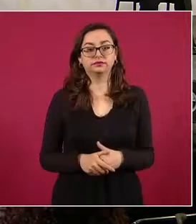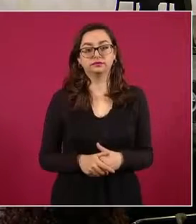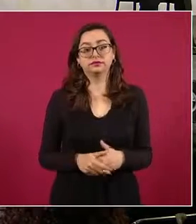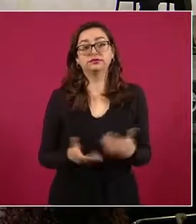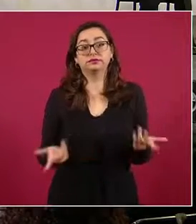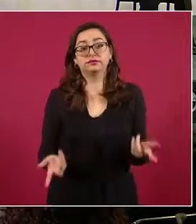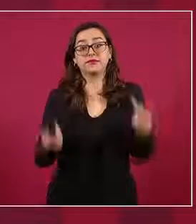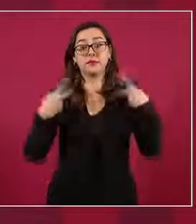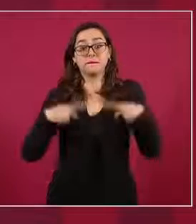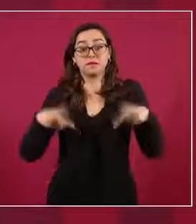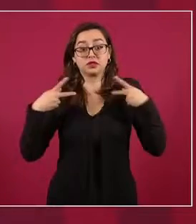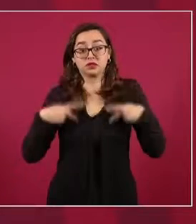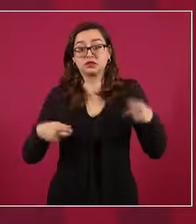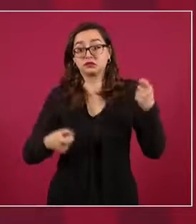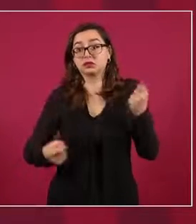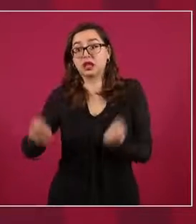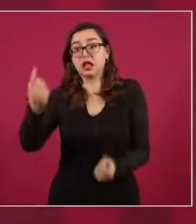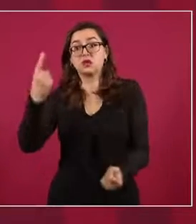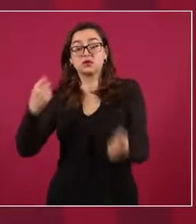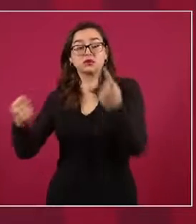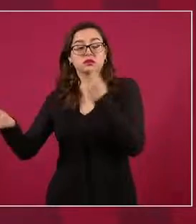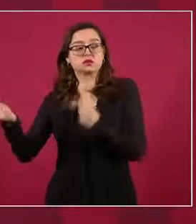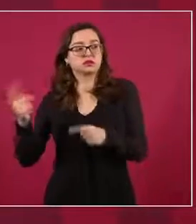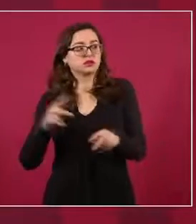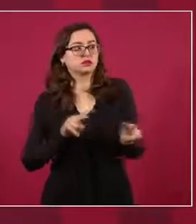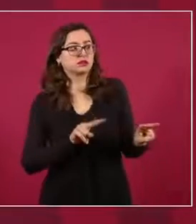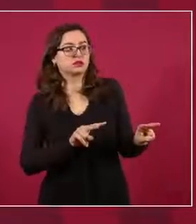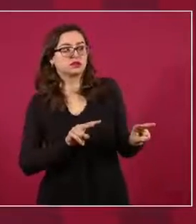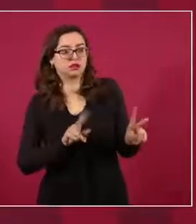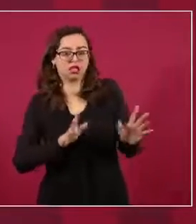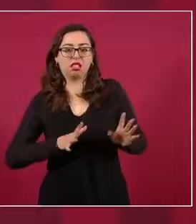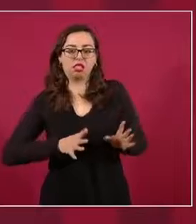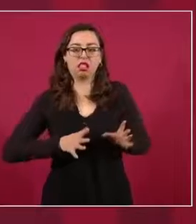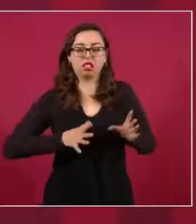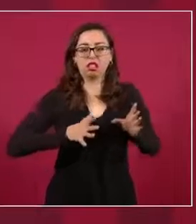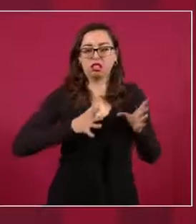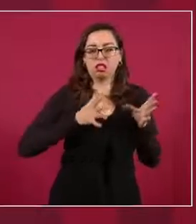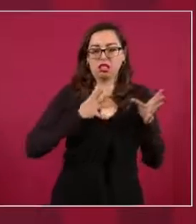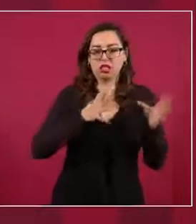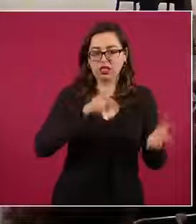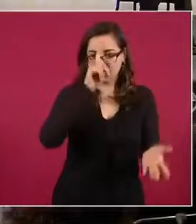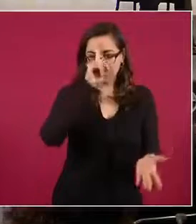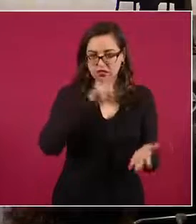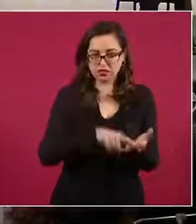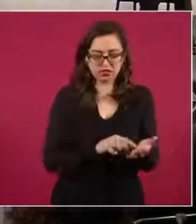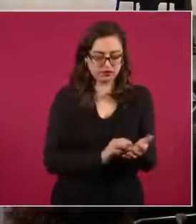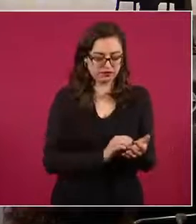se tragan estas mentiras. Entonces estaba yo viendo